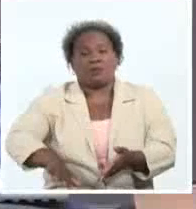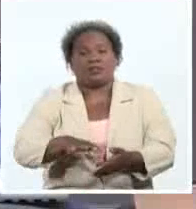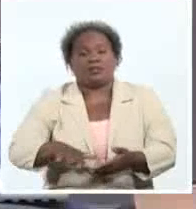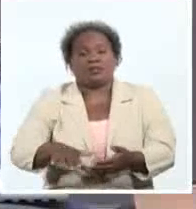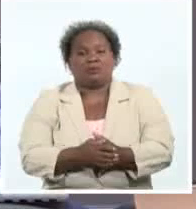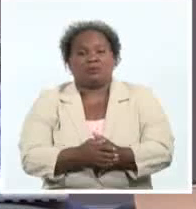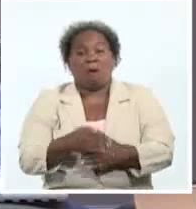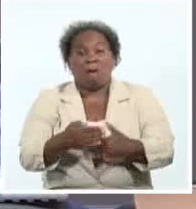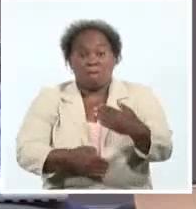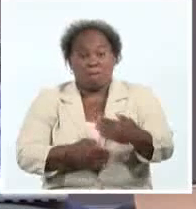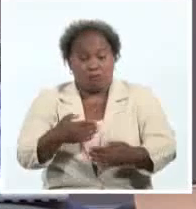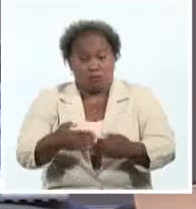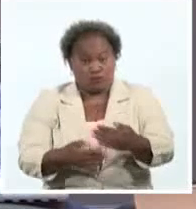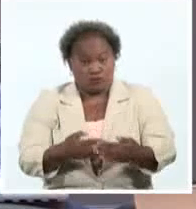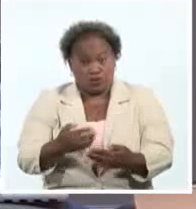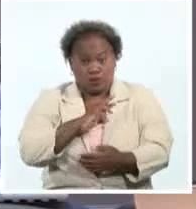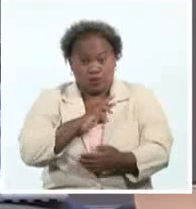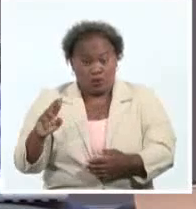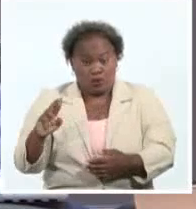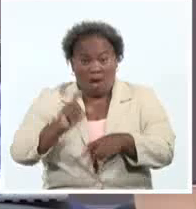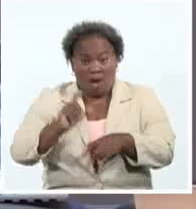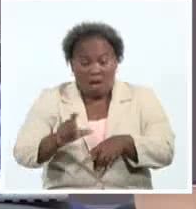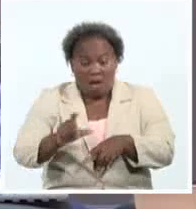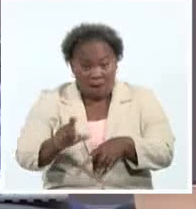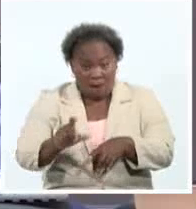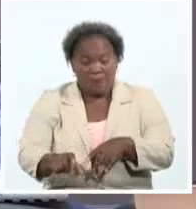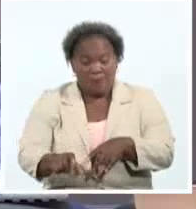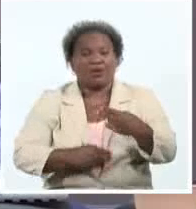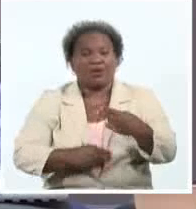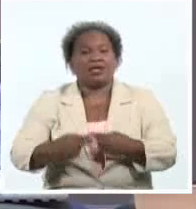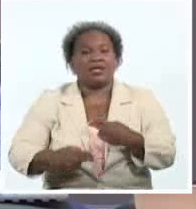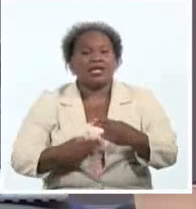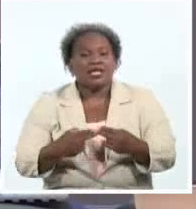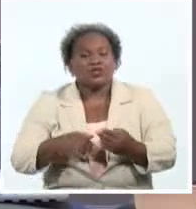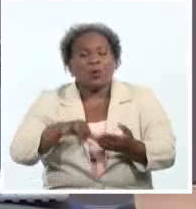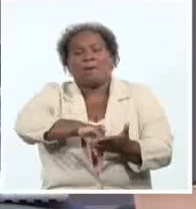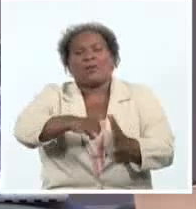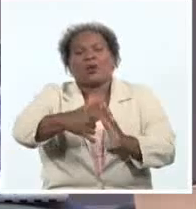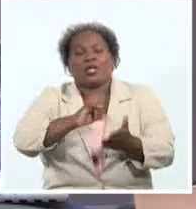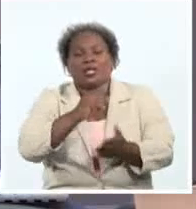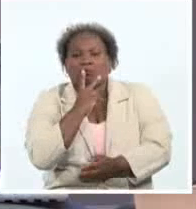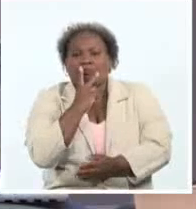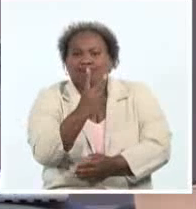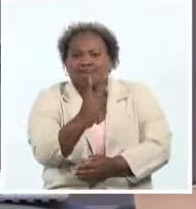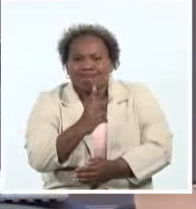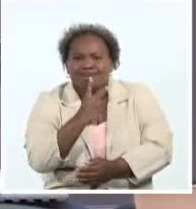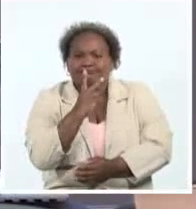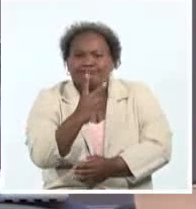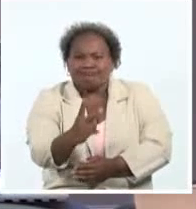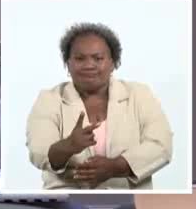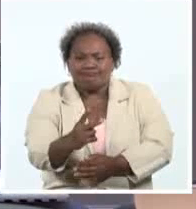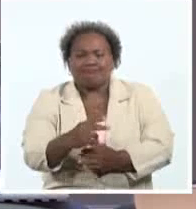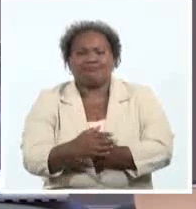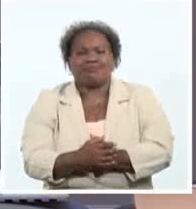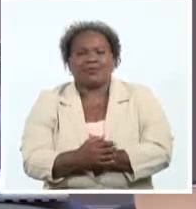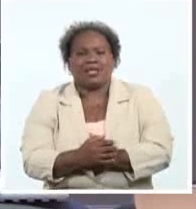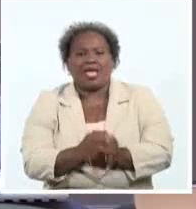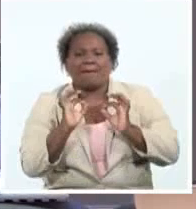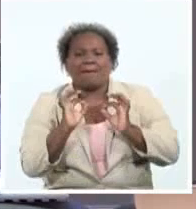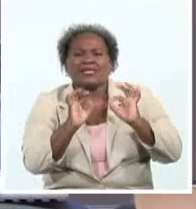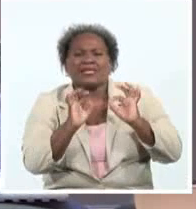de la revolución en el campo cubano se han desarrollado todo un grupo de programas y todo un grupo de proyectos de atención a las